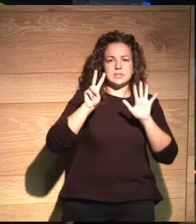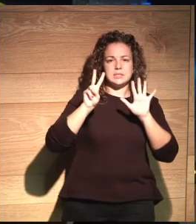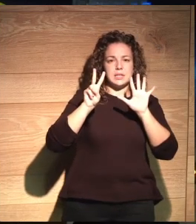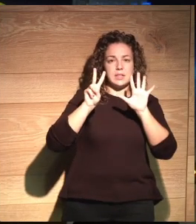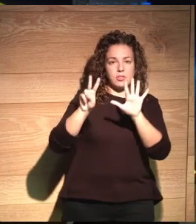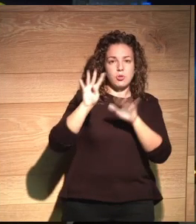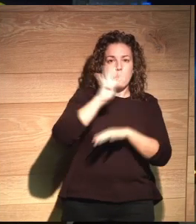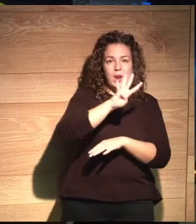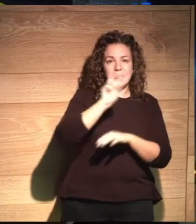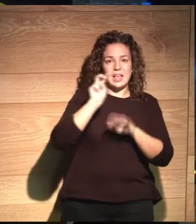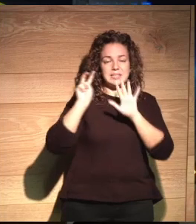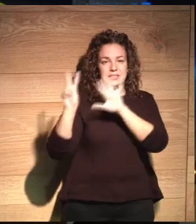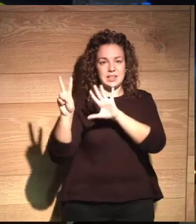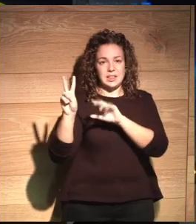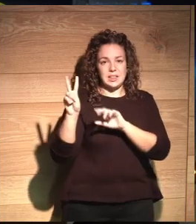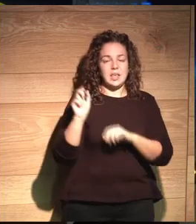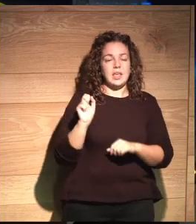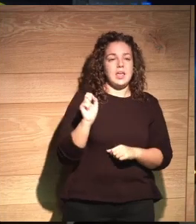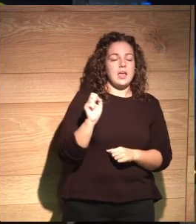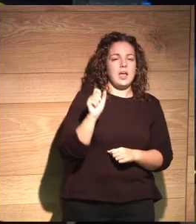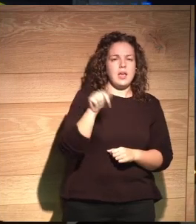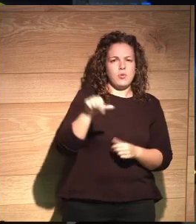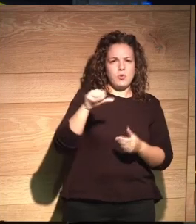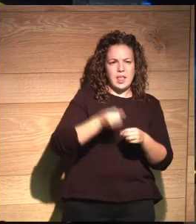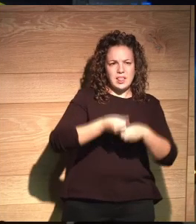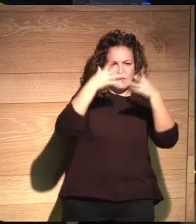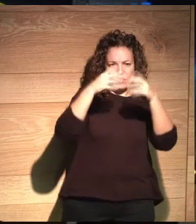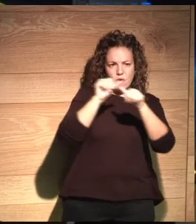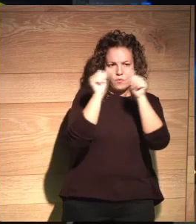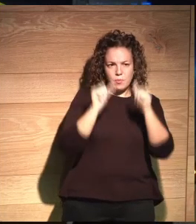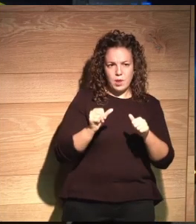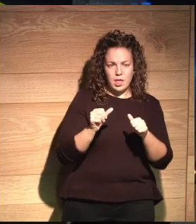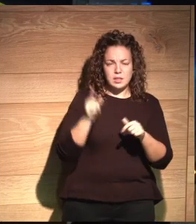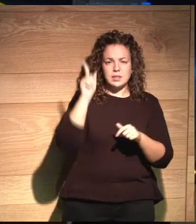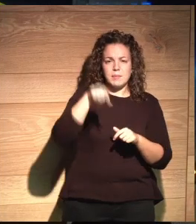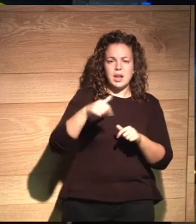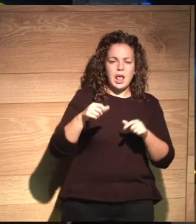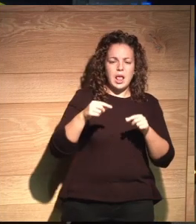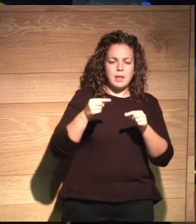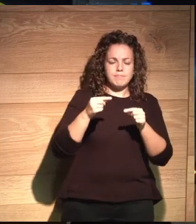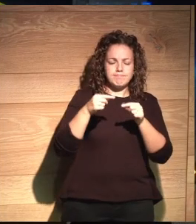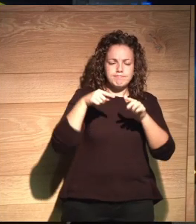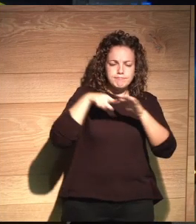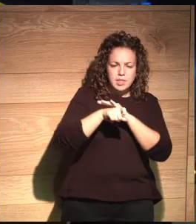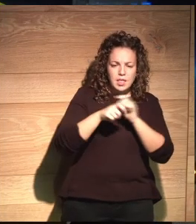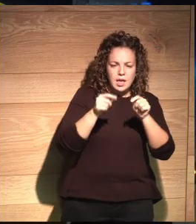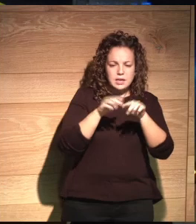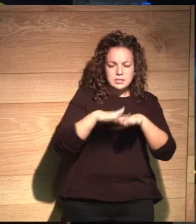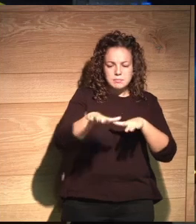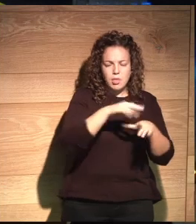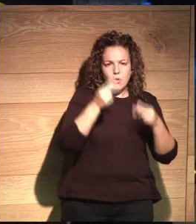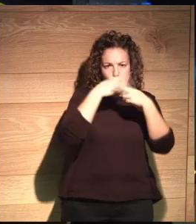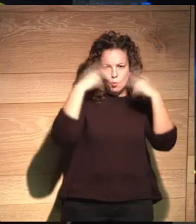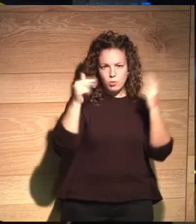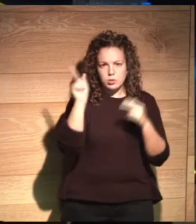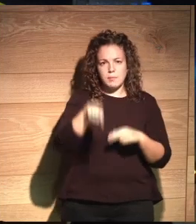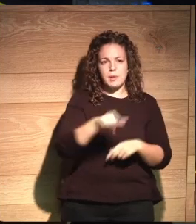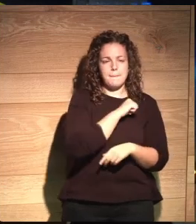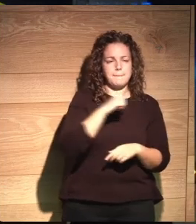se muestran cartografía es decir es un edificio o un mapa de edificios y demás pero también se analizaban los espacios privados y públicos el